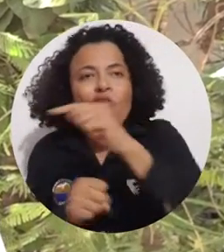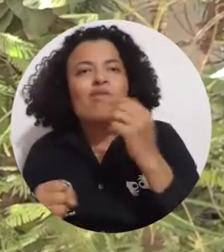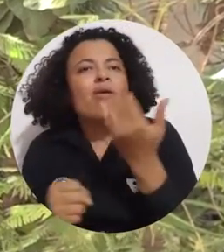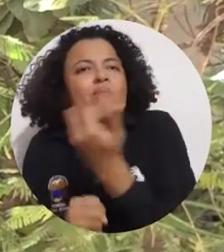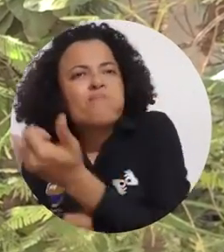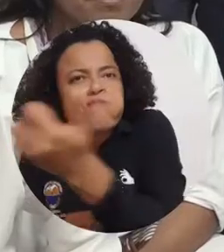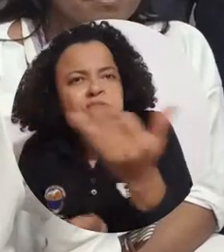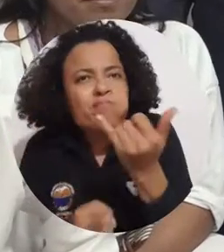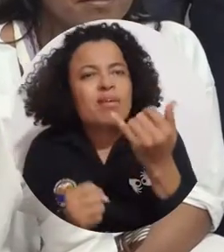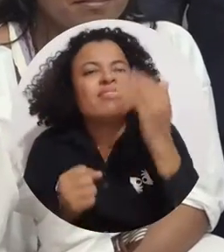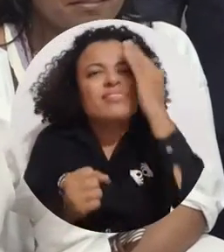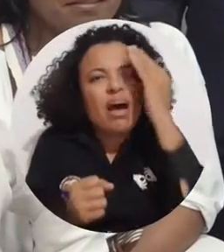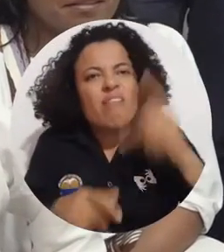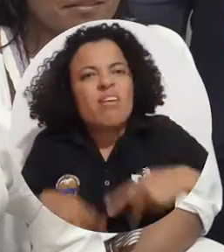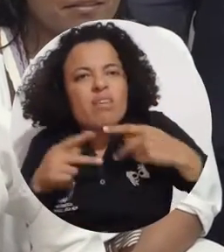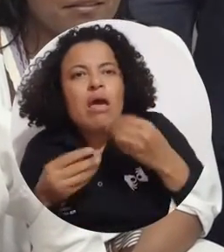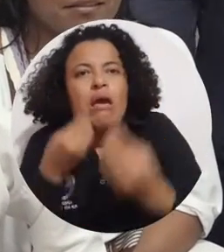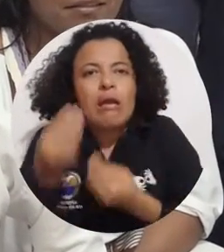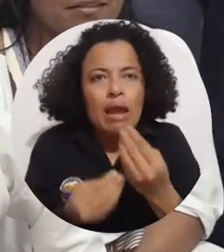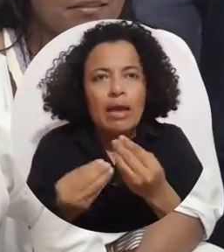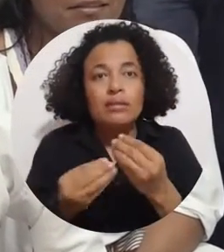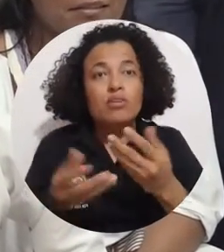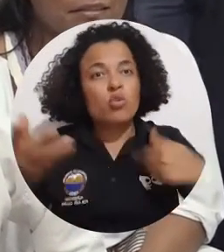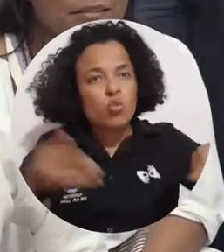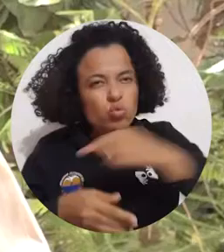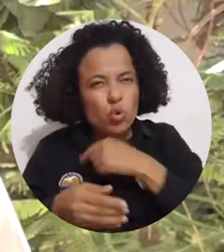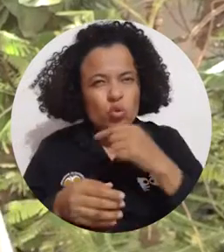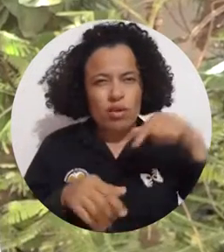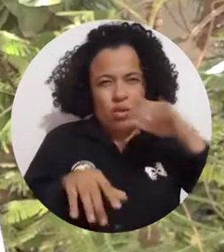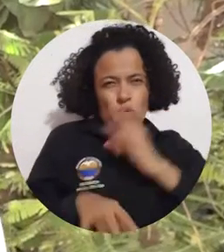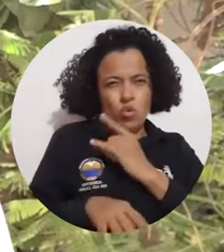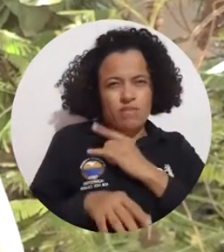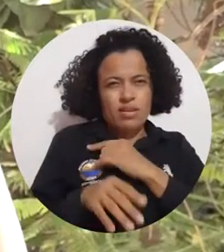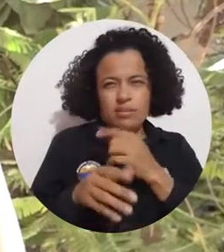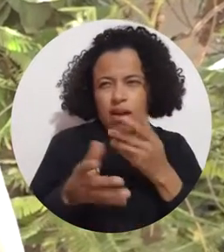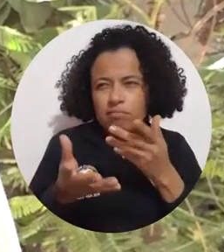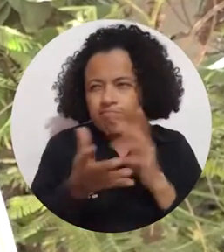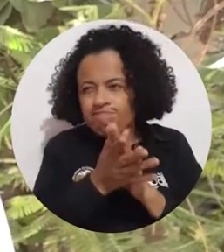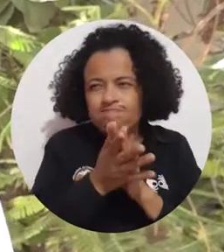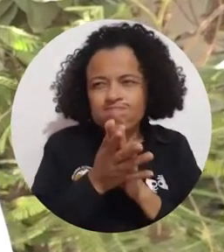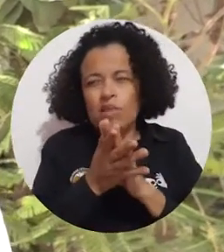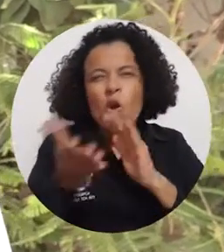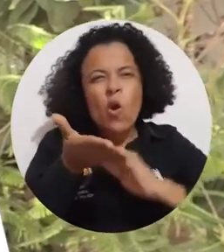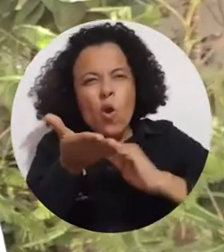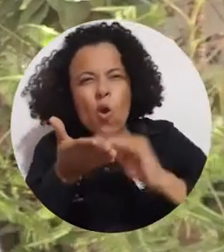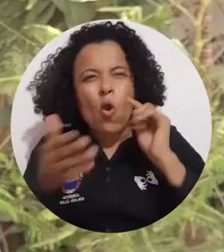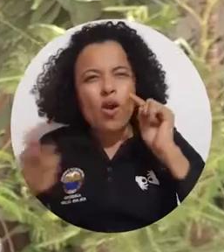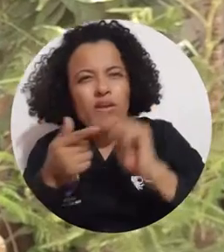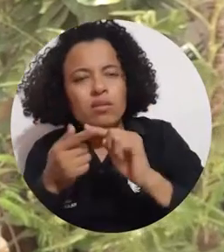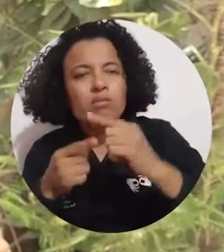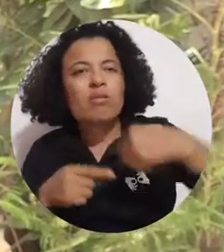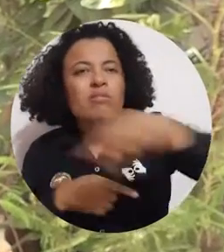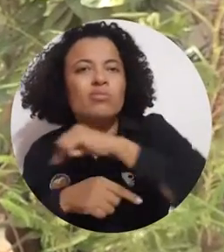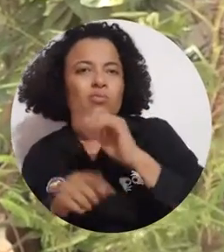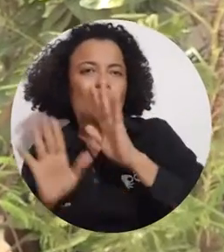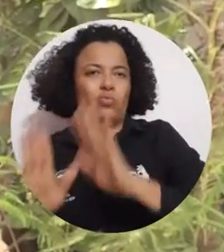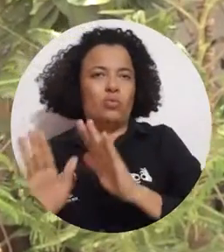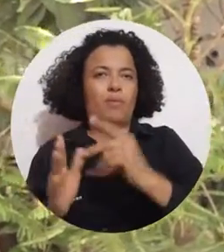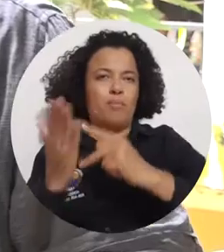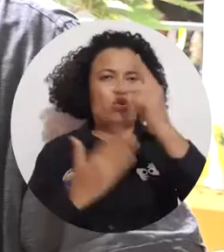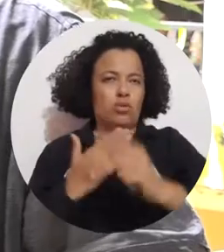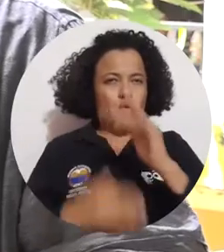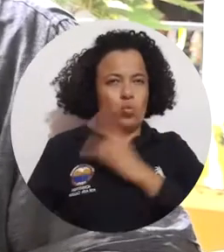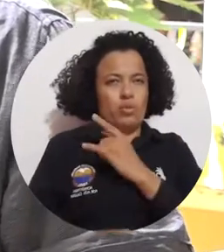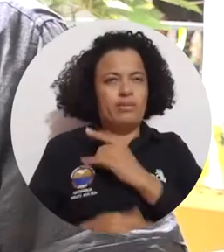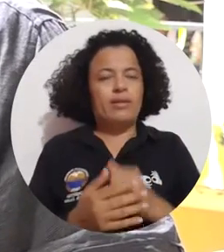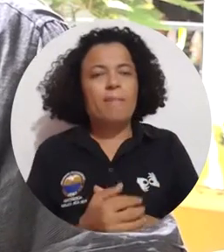es muy importante. Dentro de ese movimiento que estamos tratando de hacer dentro de los proyectos que formulamos en la universidad.